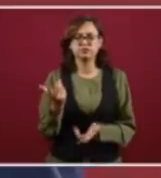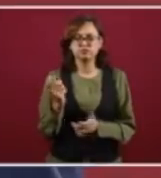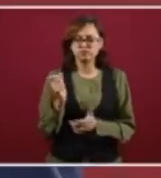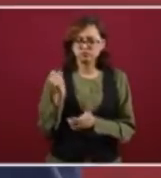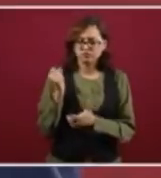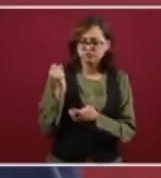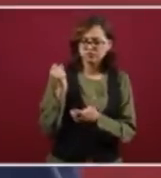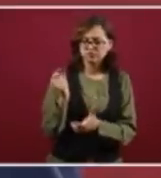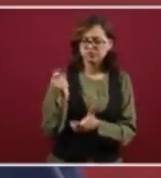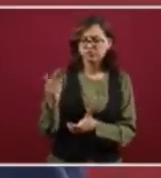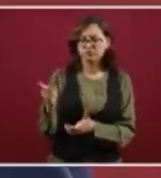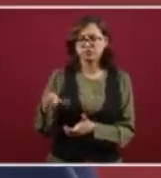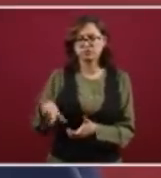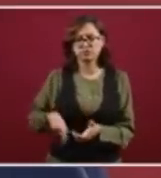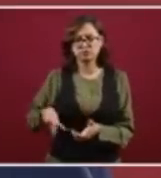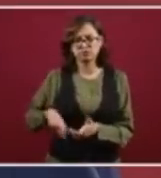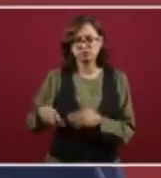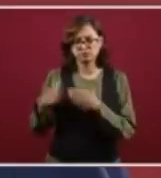presupuesto público,